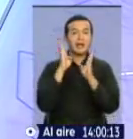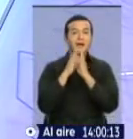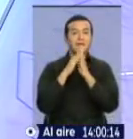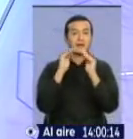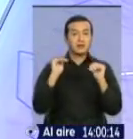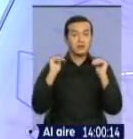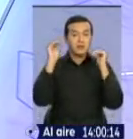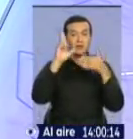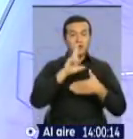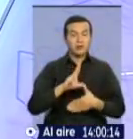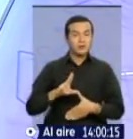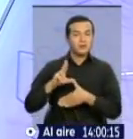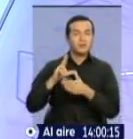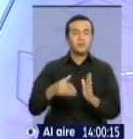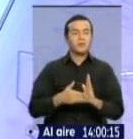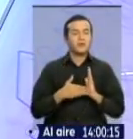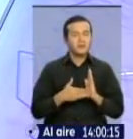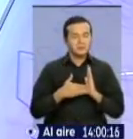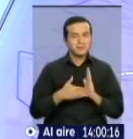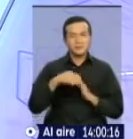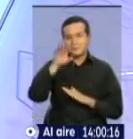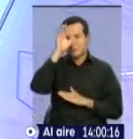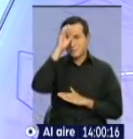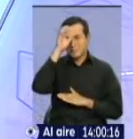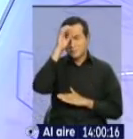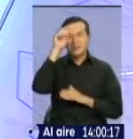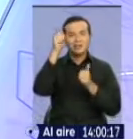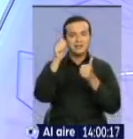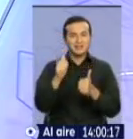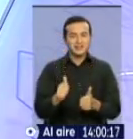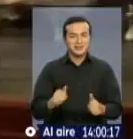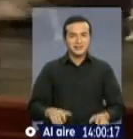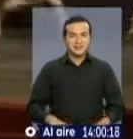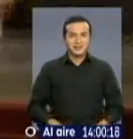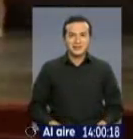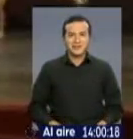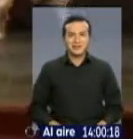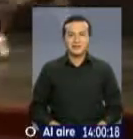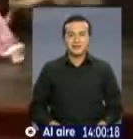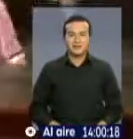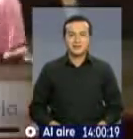posiciona en Latinoamérica como un referente de la cultura y el arte.